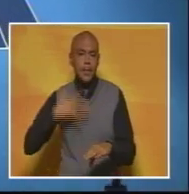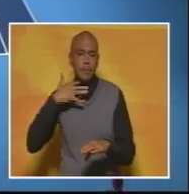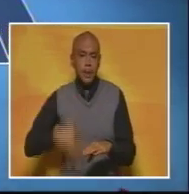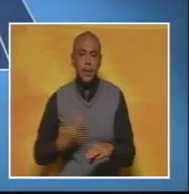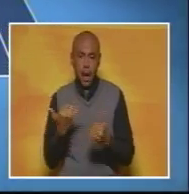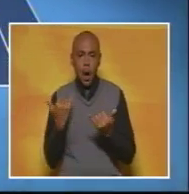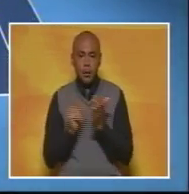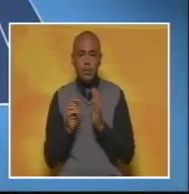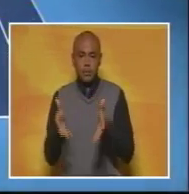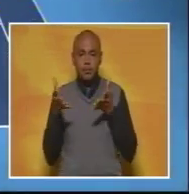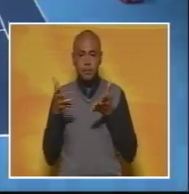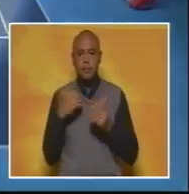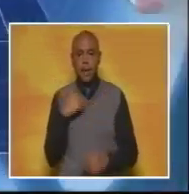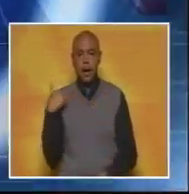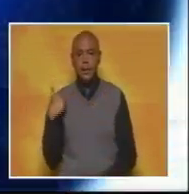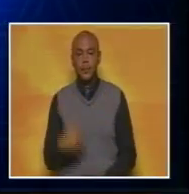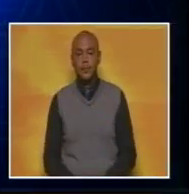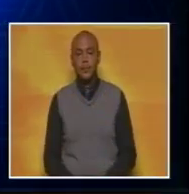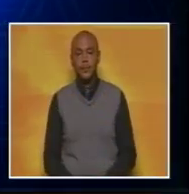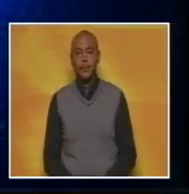París-Bercy.